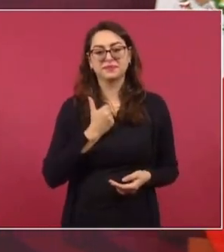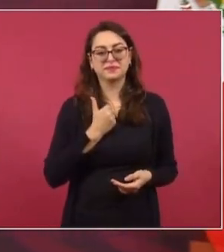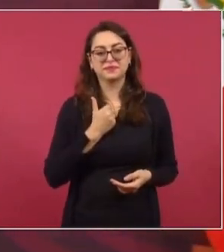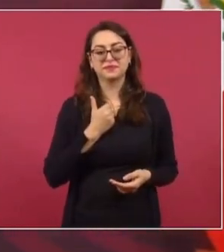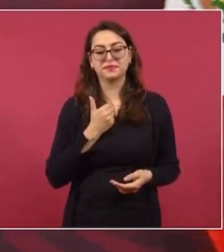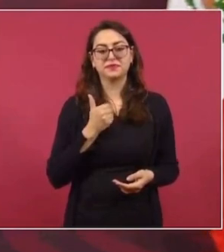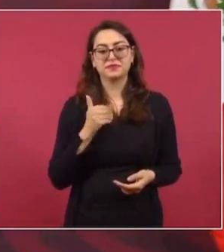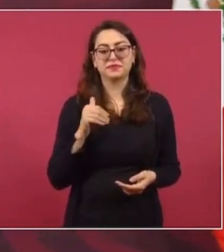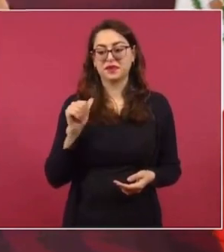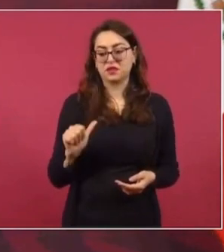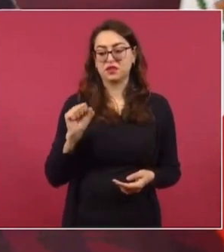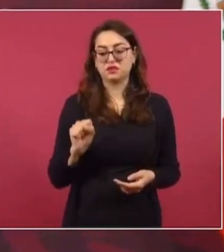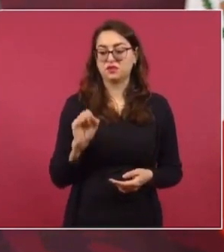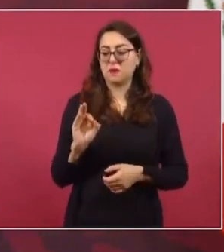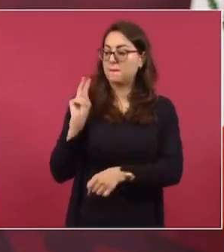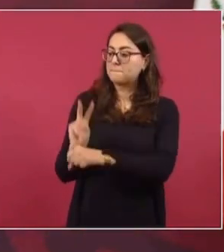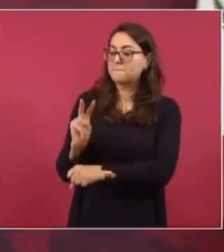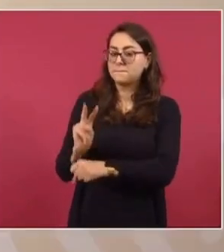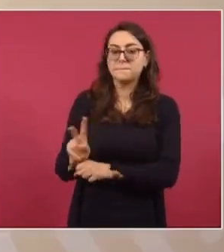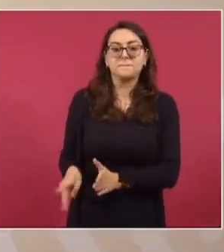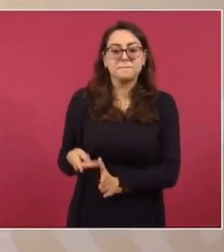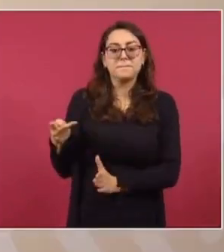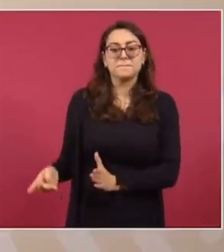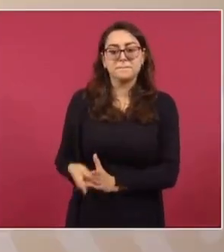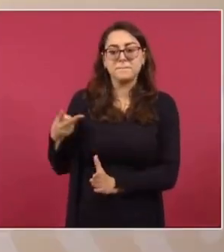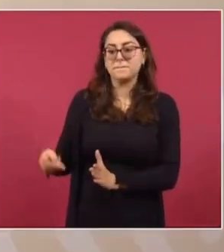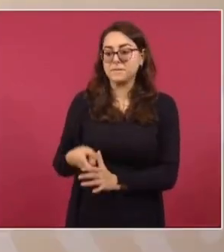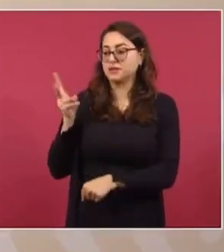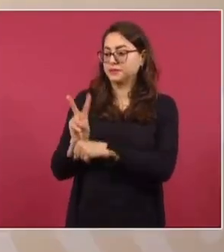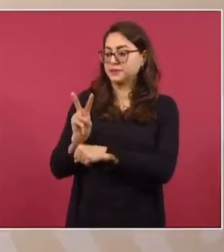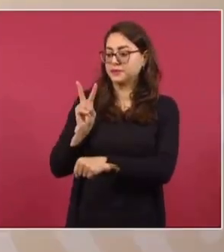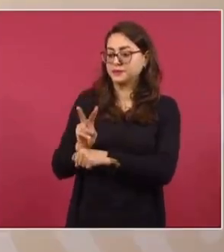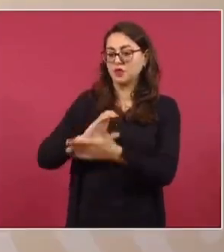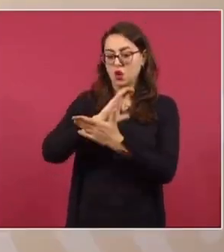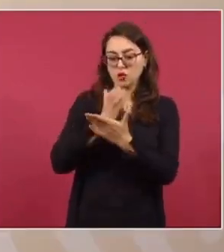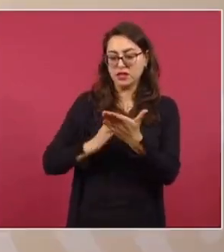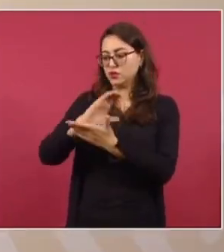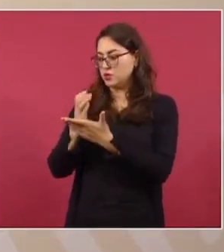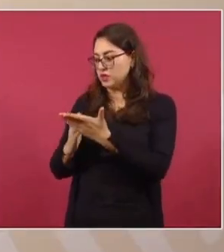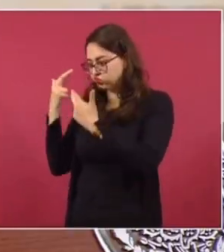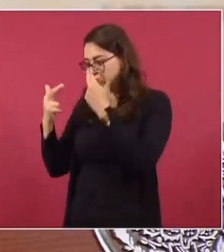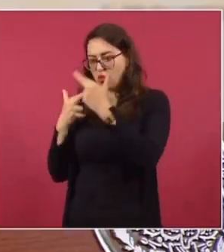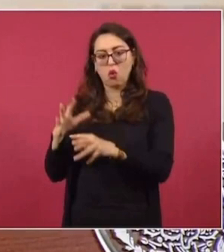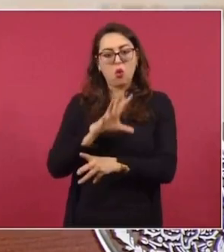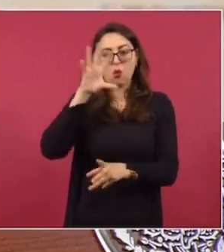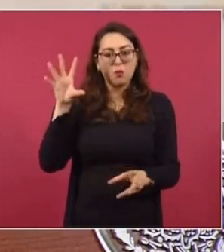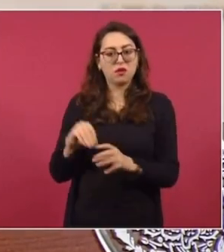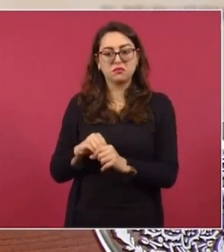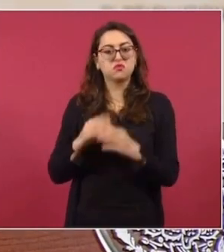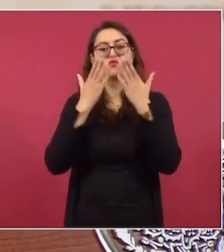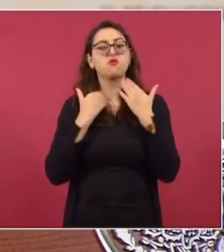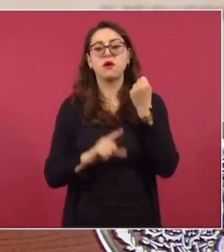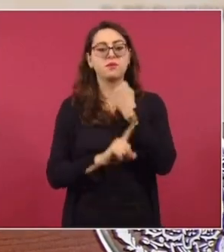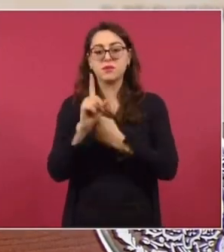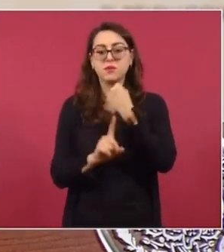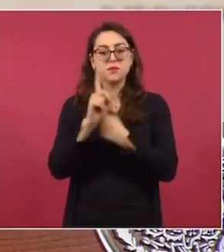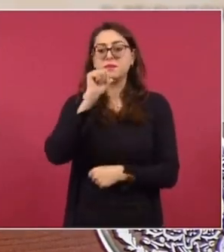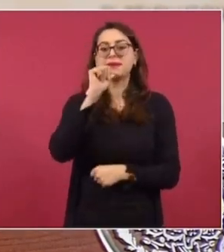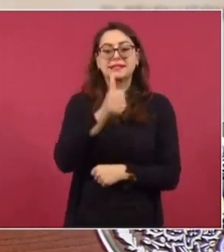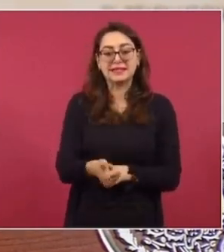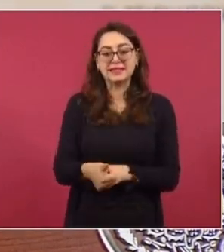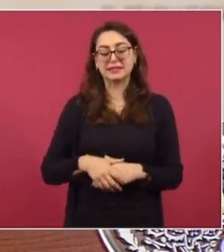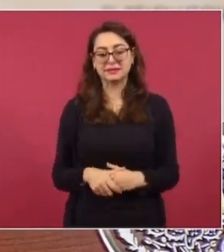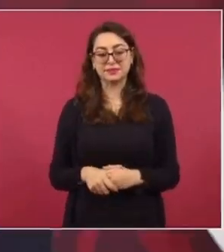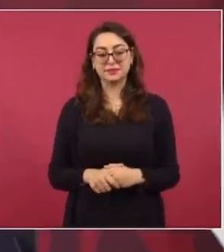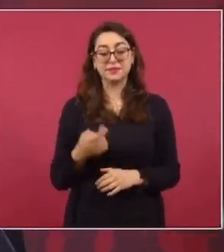Auditoría Superior de la Federación está constantemente haciendo su trabajo en todos los contratos, en Tren Maya y en todas las obras. Y no hay ningún problema en eso. Pero